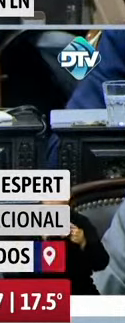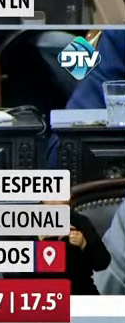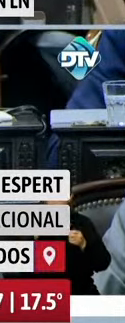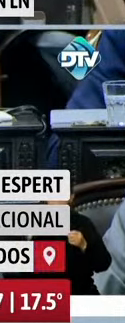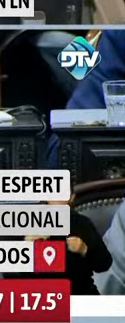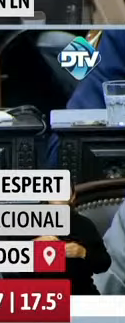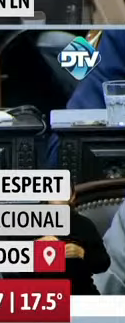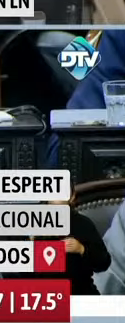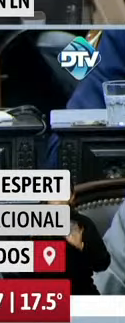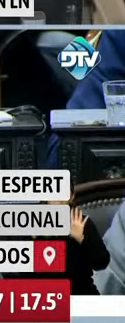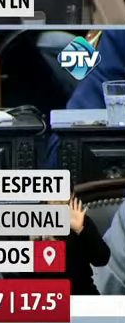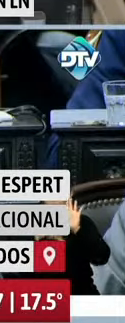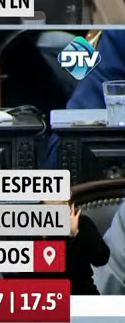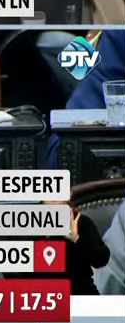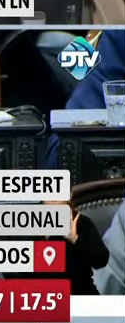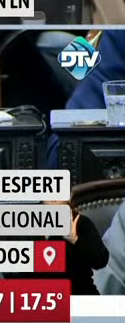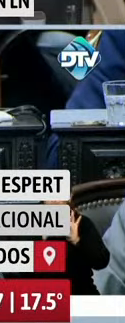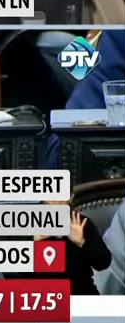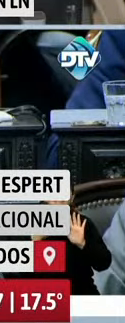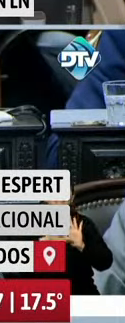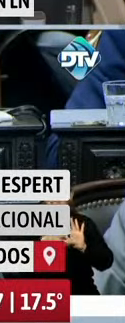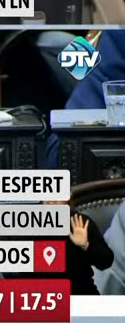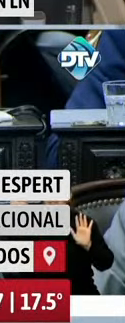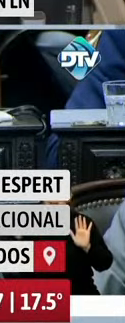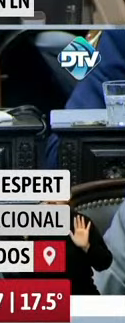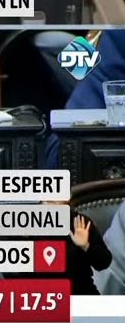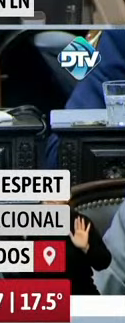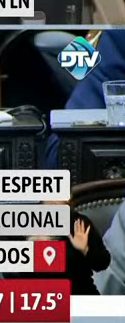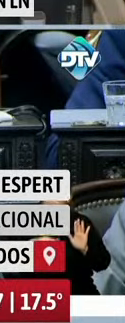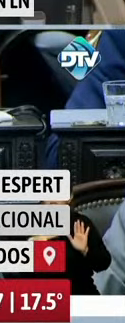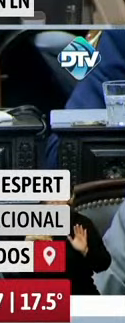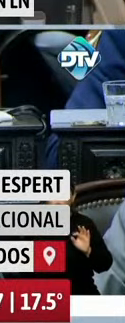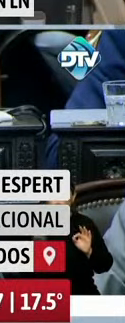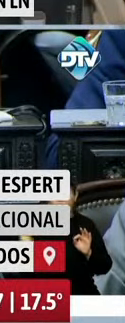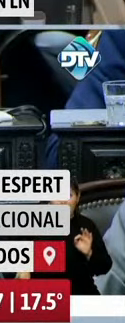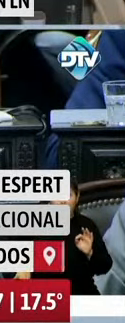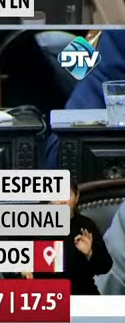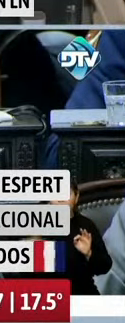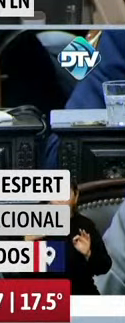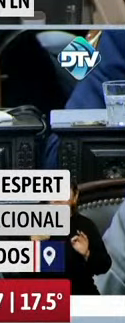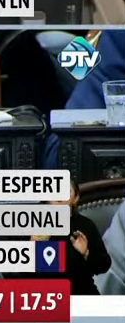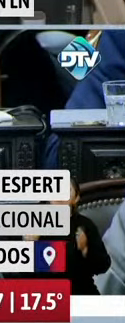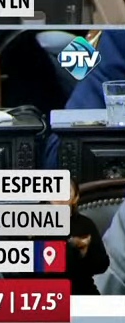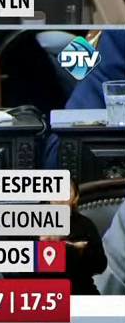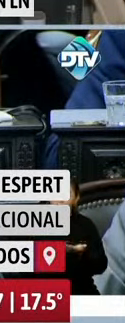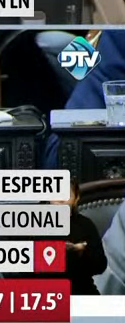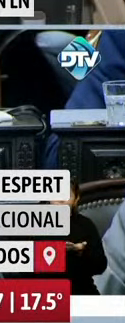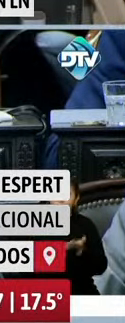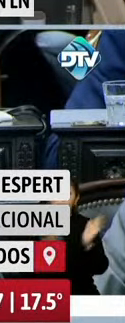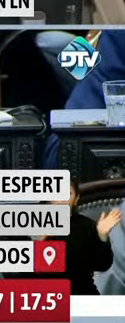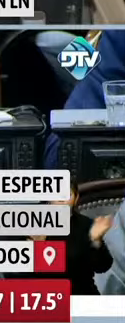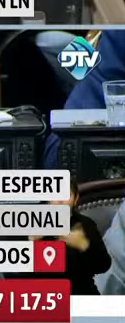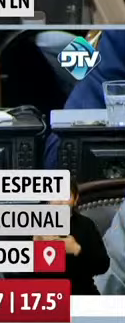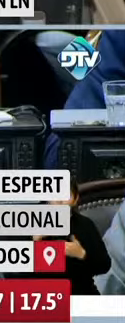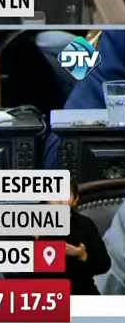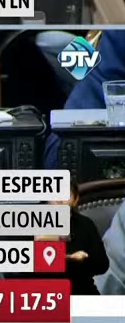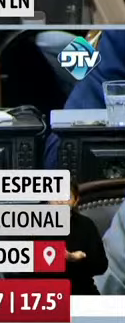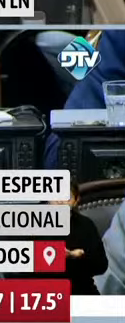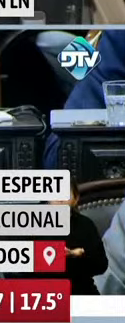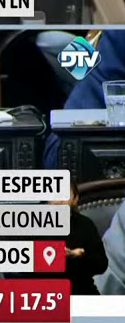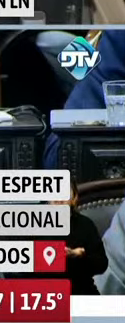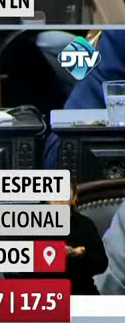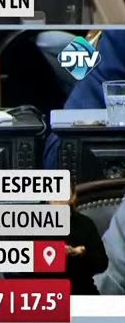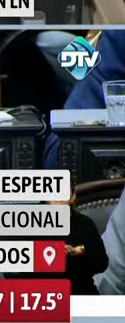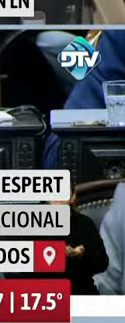le entre que sería lo que va a descontarse por impuesto a las ganancias eh en esta coyuntura es más que o